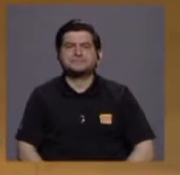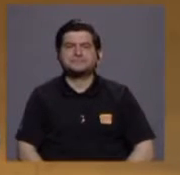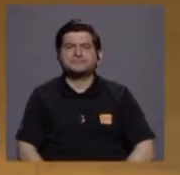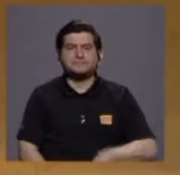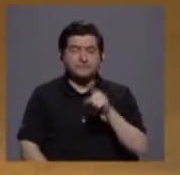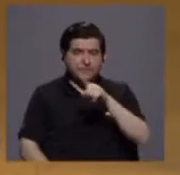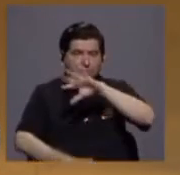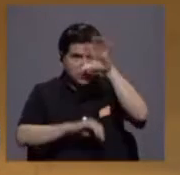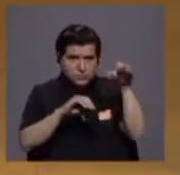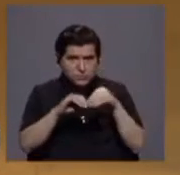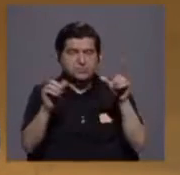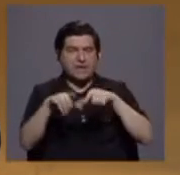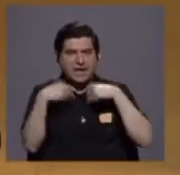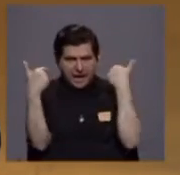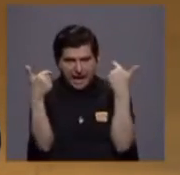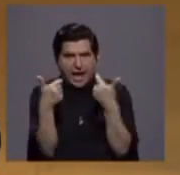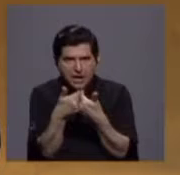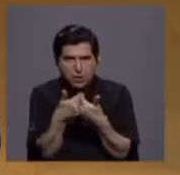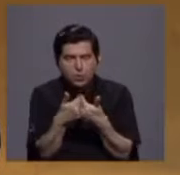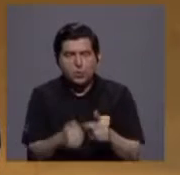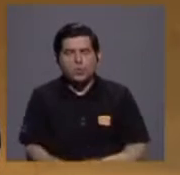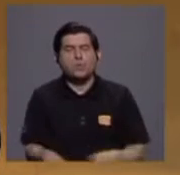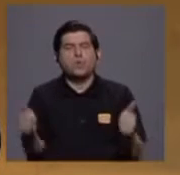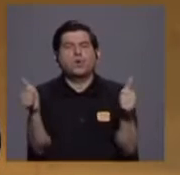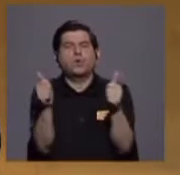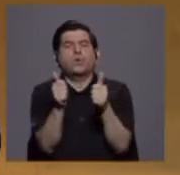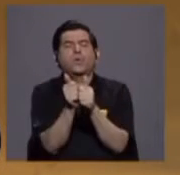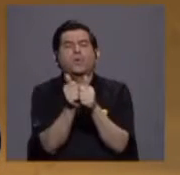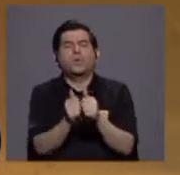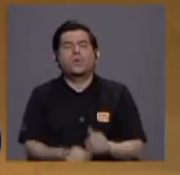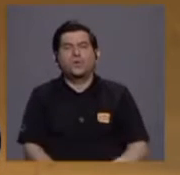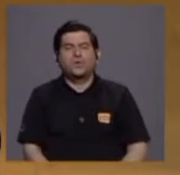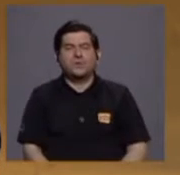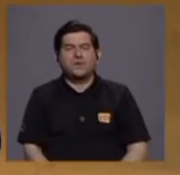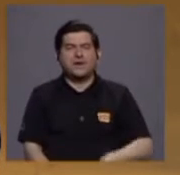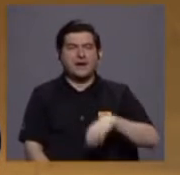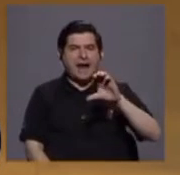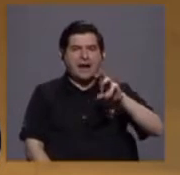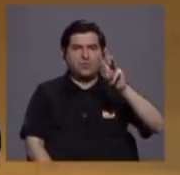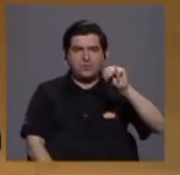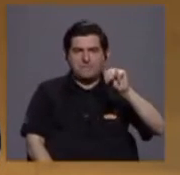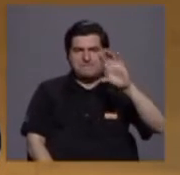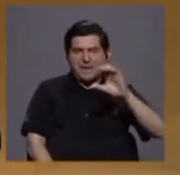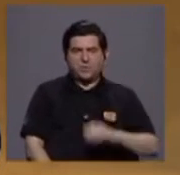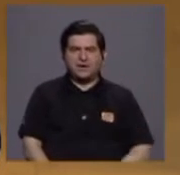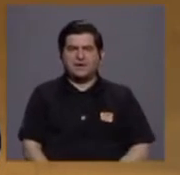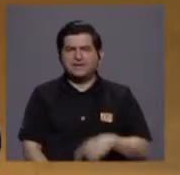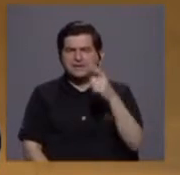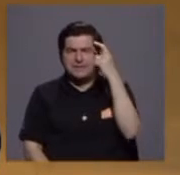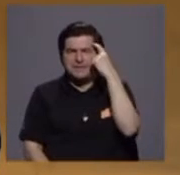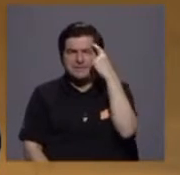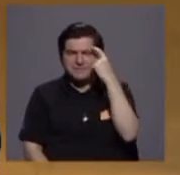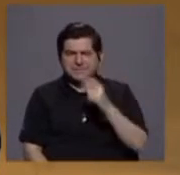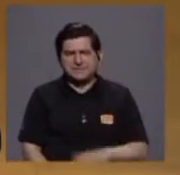usted se sumó a ese grupo junto a don Carlos Manuel. ¿Qué piensa don Luis